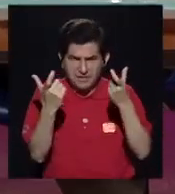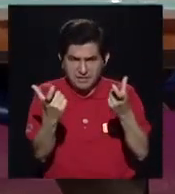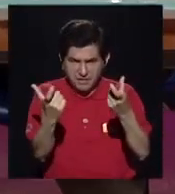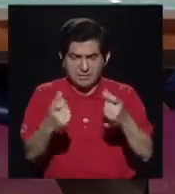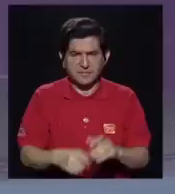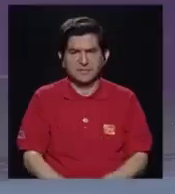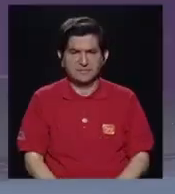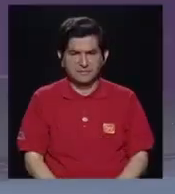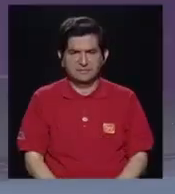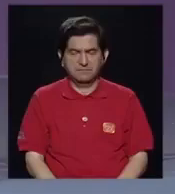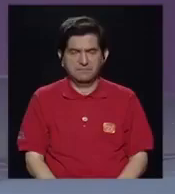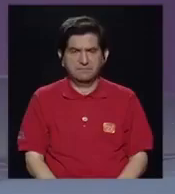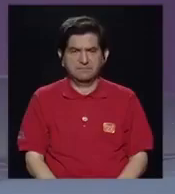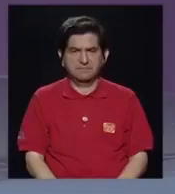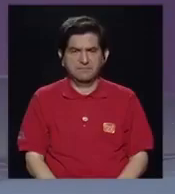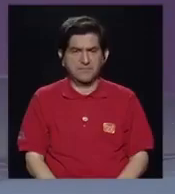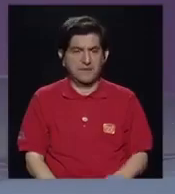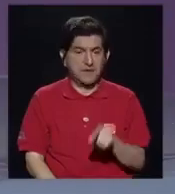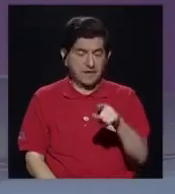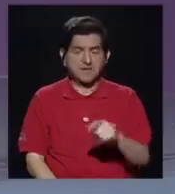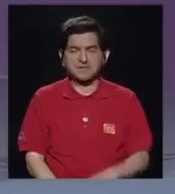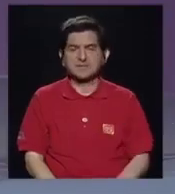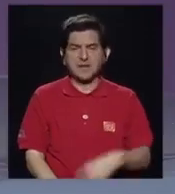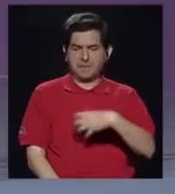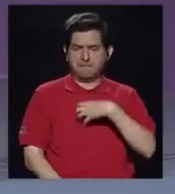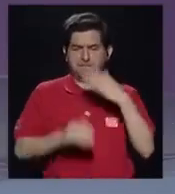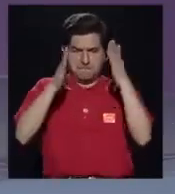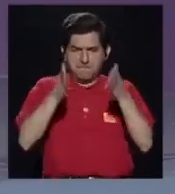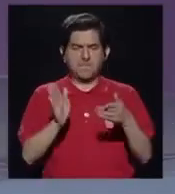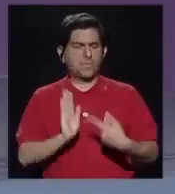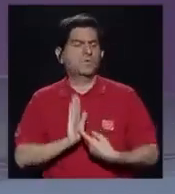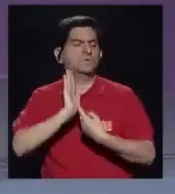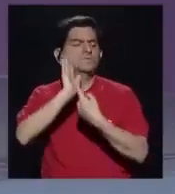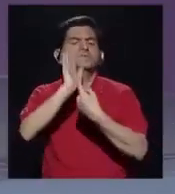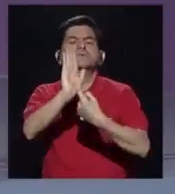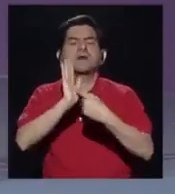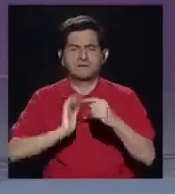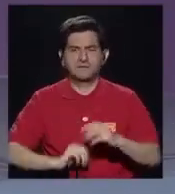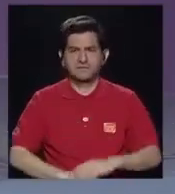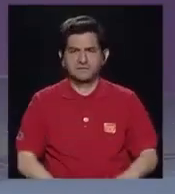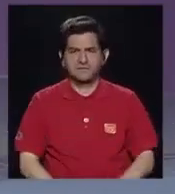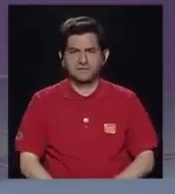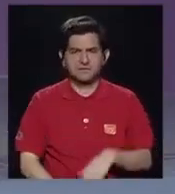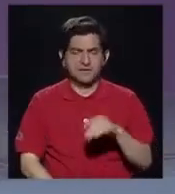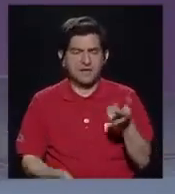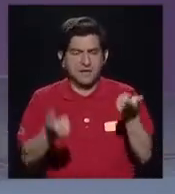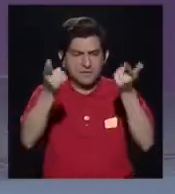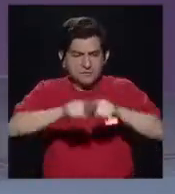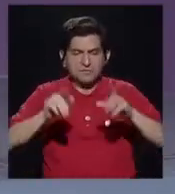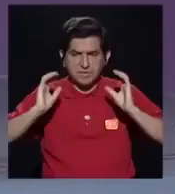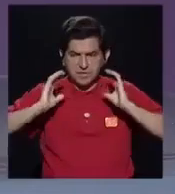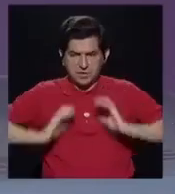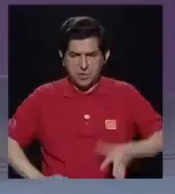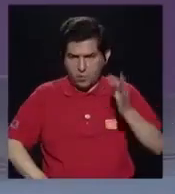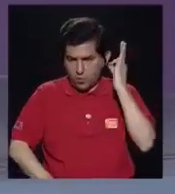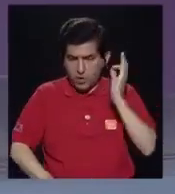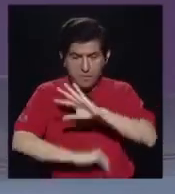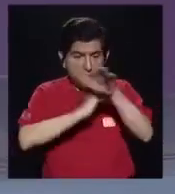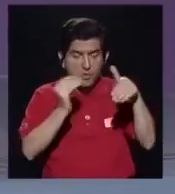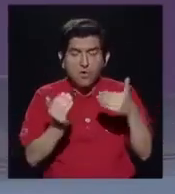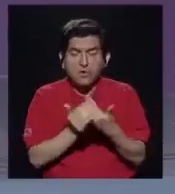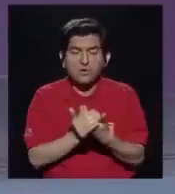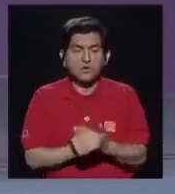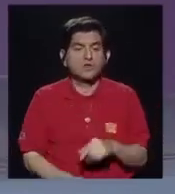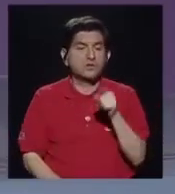donde la esa dualidad como dije se expresa en lo que le pasa al cuerpo de las mujeres y de todos